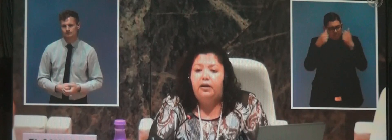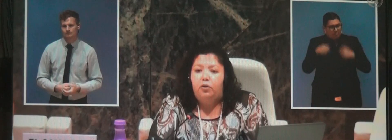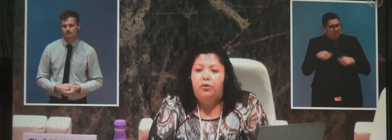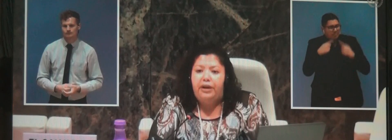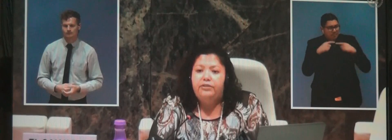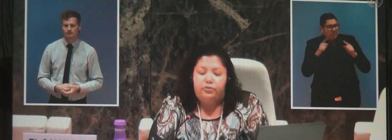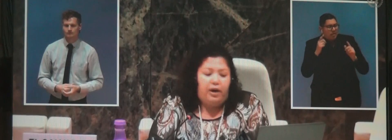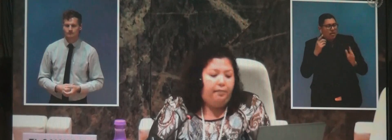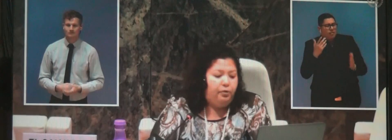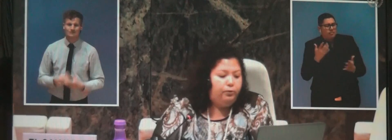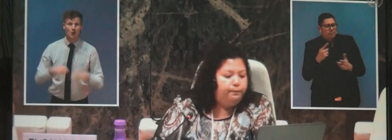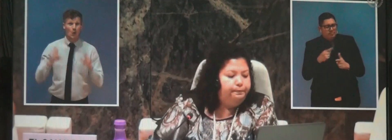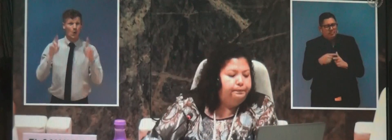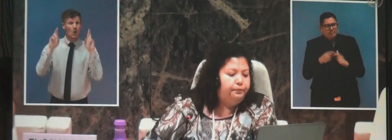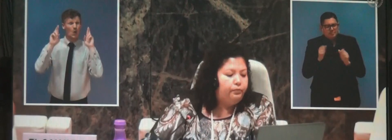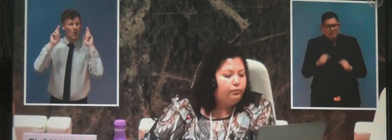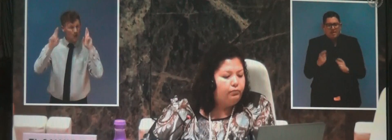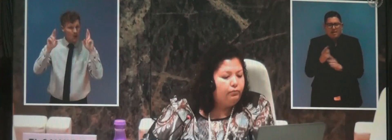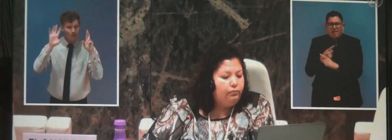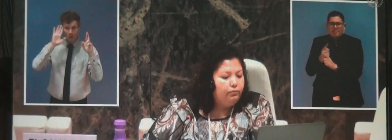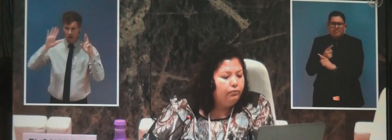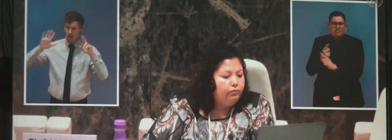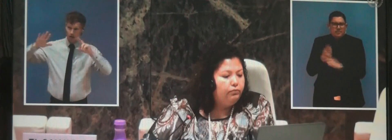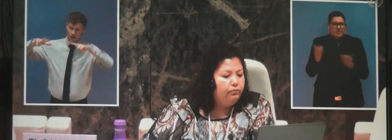para lograr estos cambios.